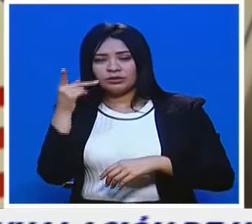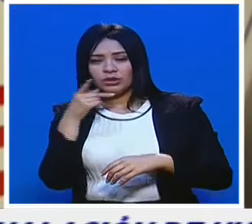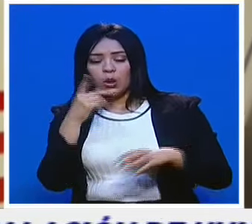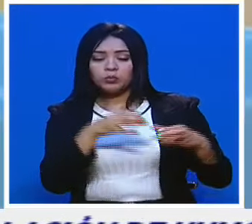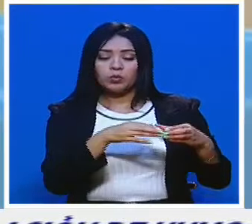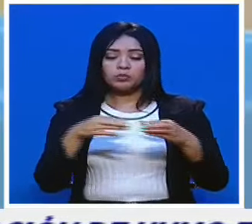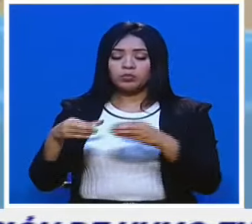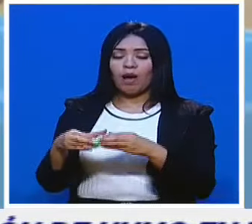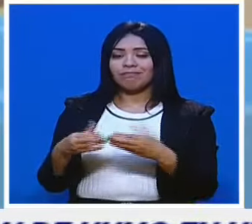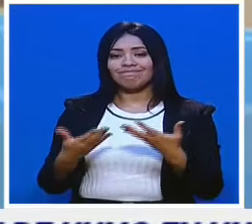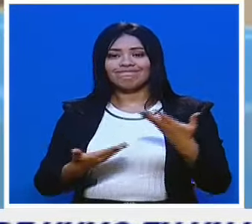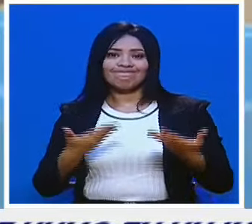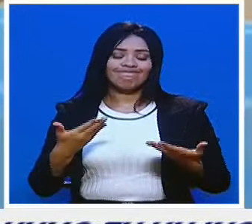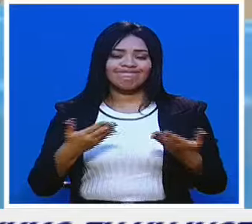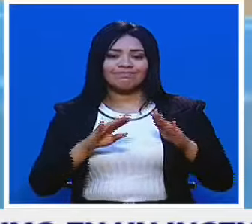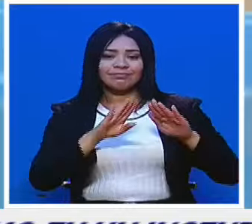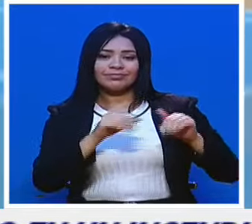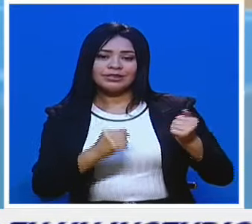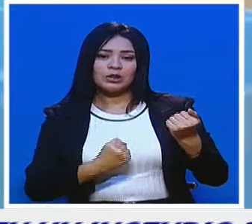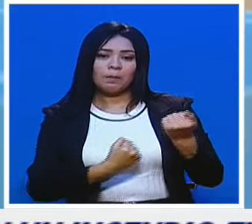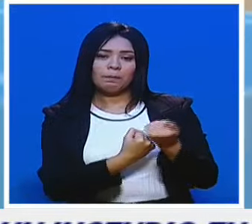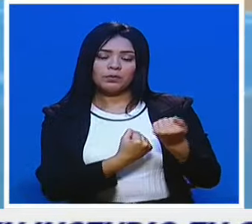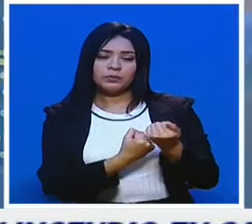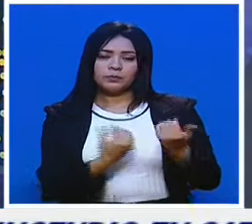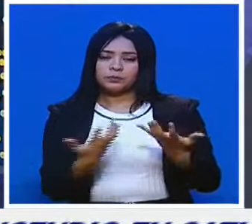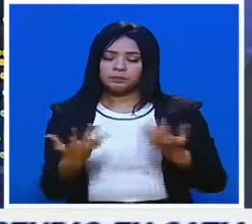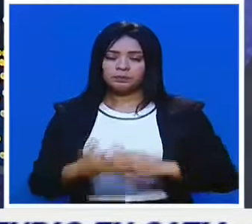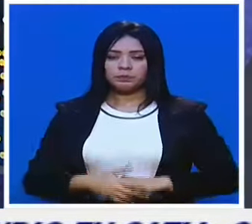en captar el voto de estas regiones.